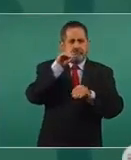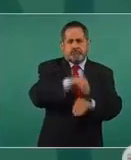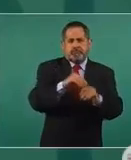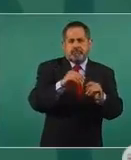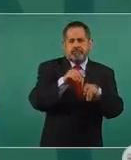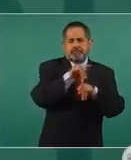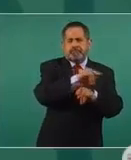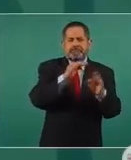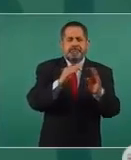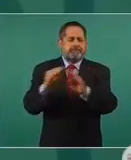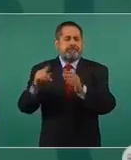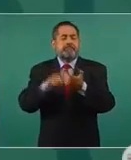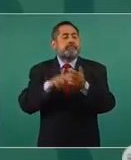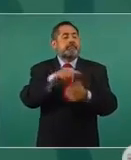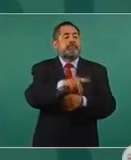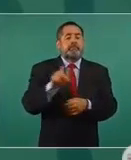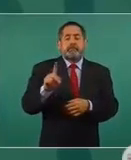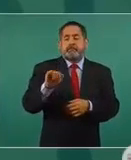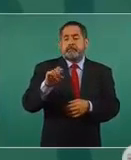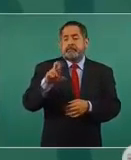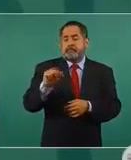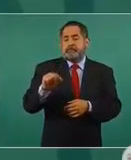Piedras Negras